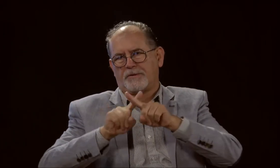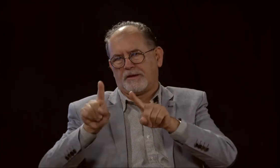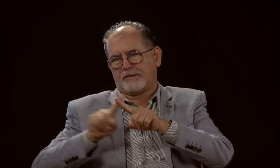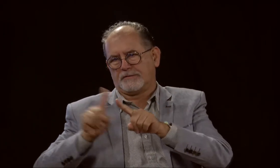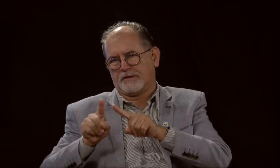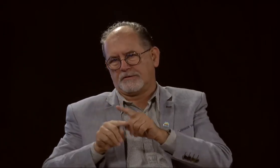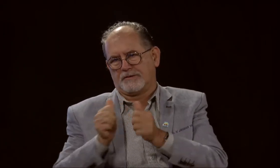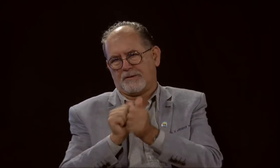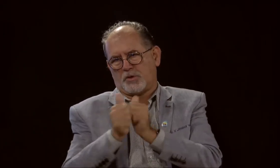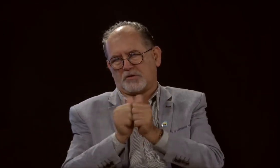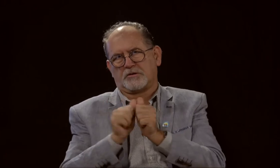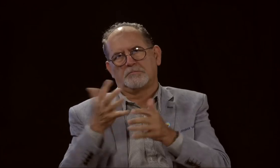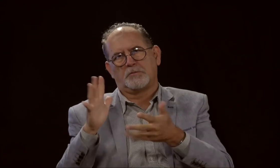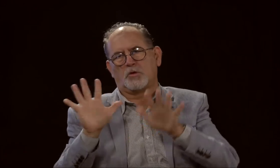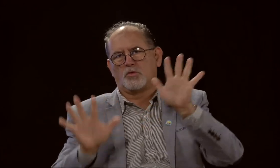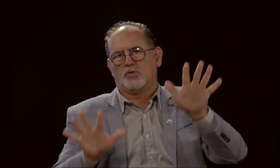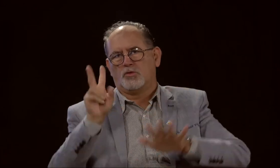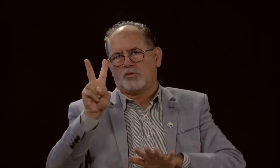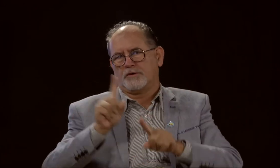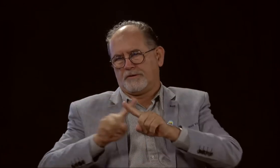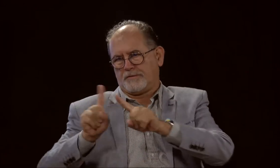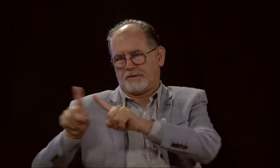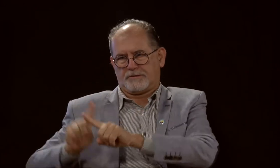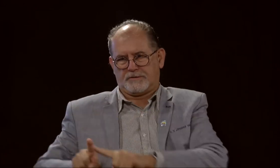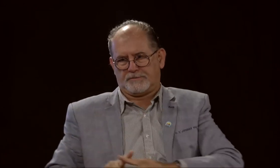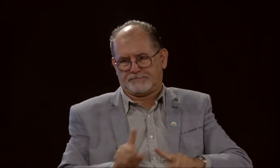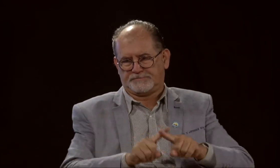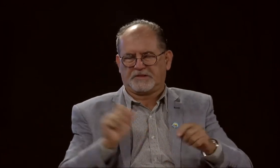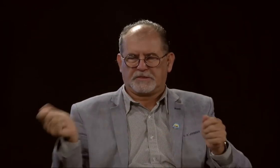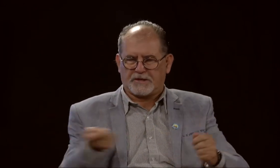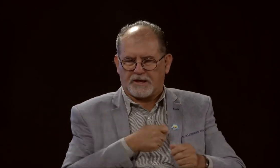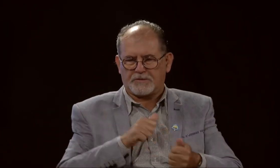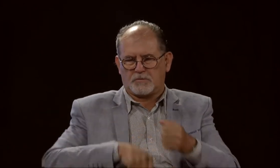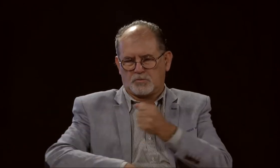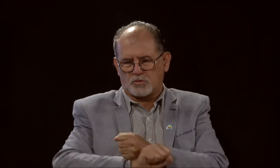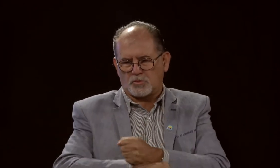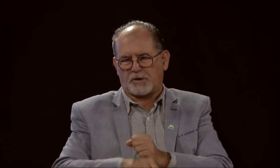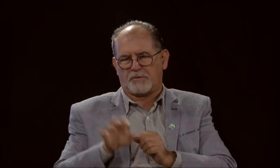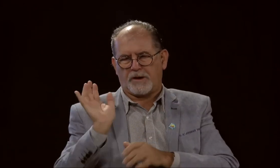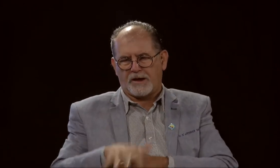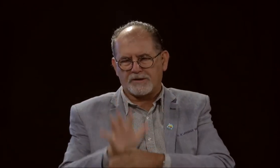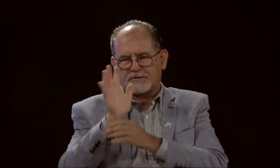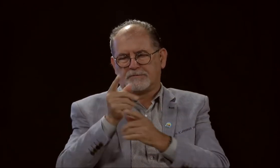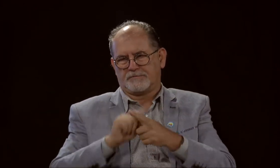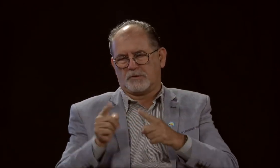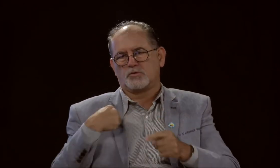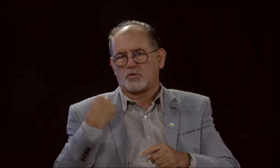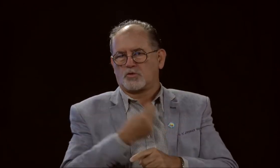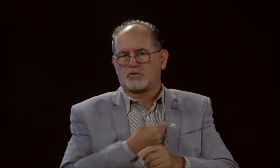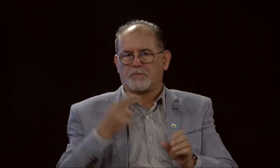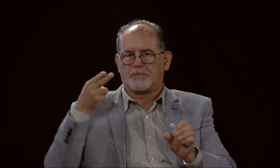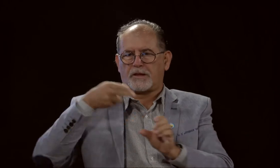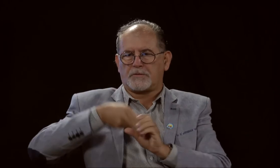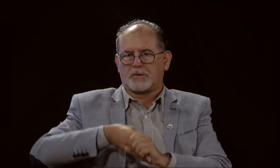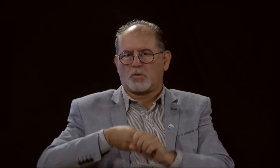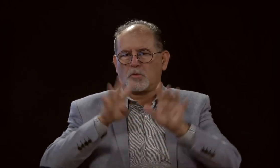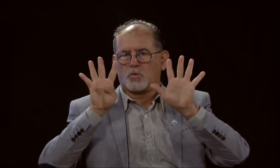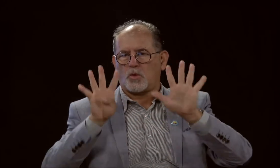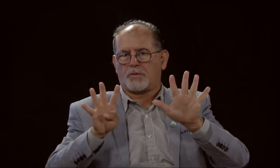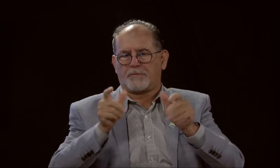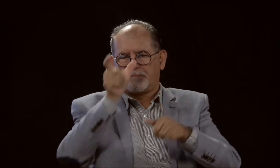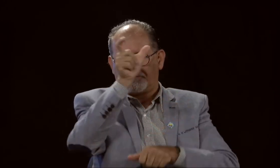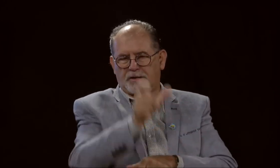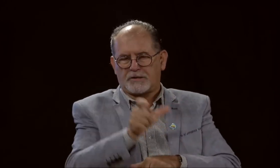y panamericanos. Ahí estuvimos con 12 diferentes deportes, básquetbol,